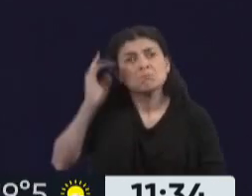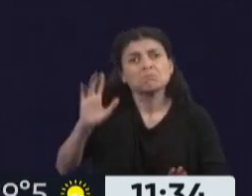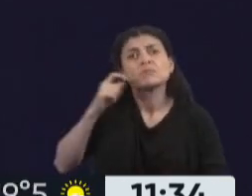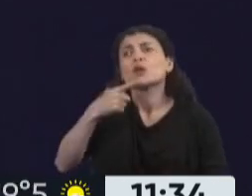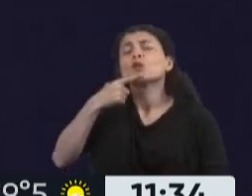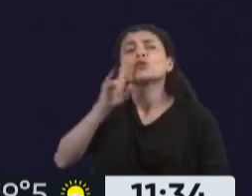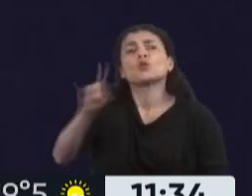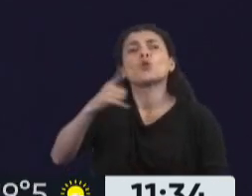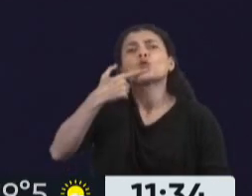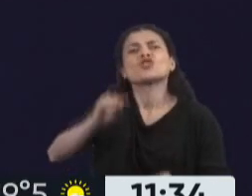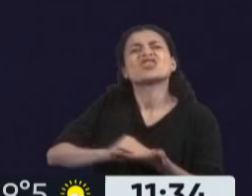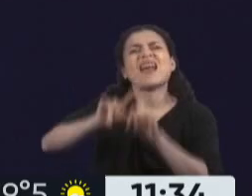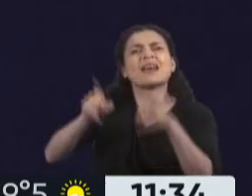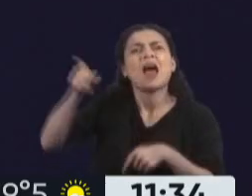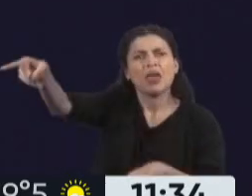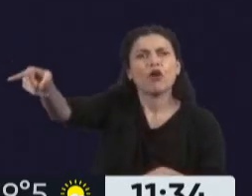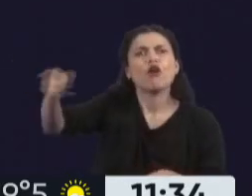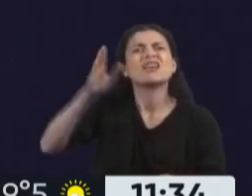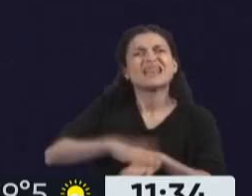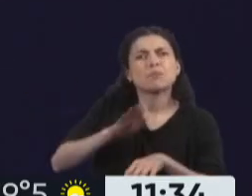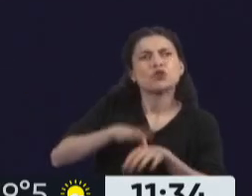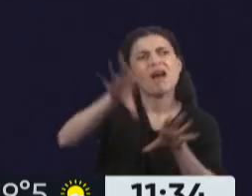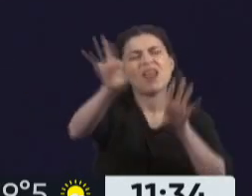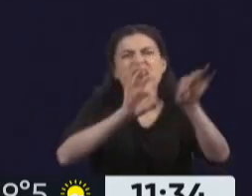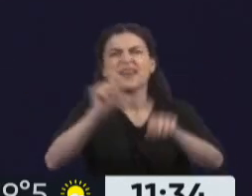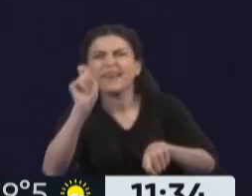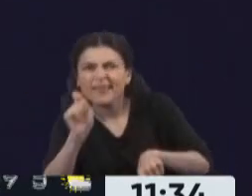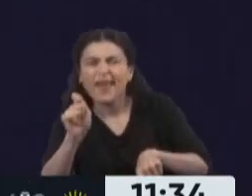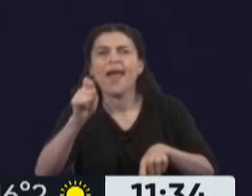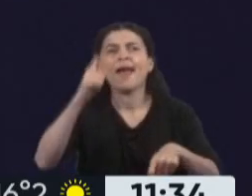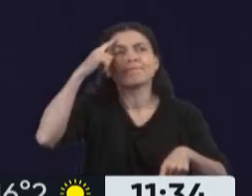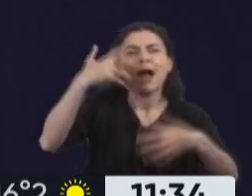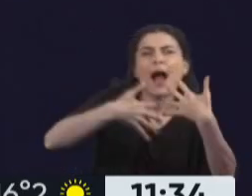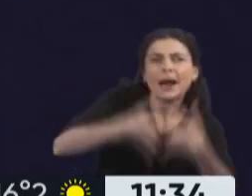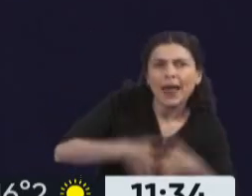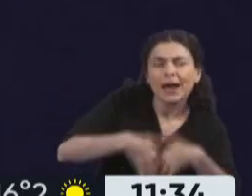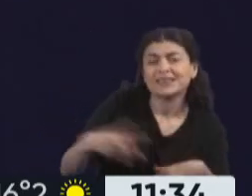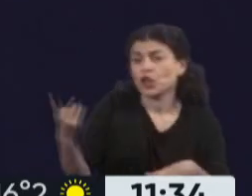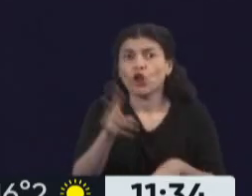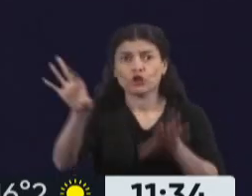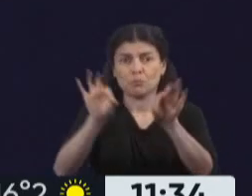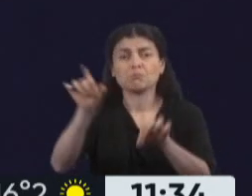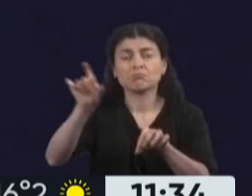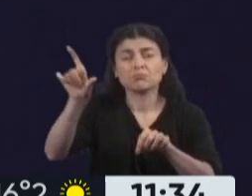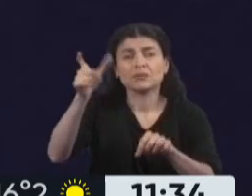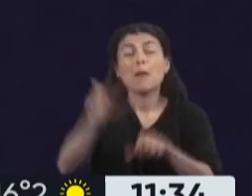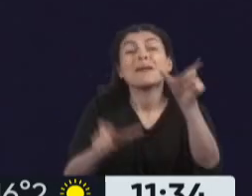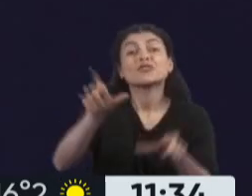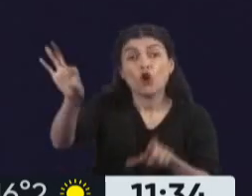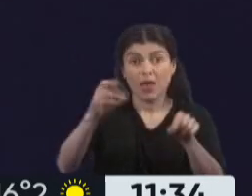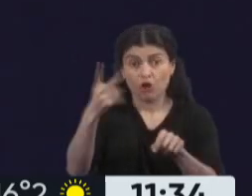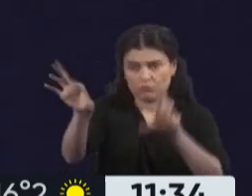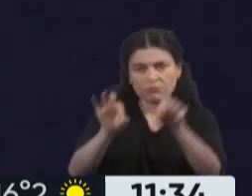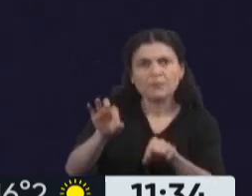Senado evaluar los requisitos de idoneidad para el cargo de ambos candidatos, uno con amplia experiencia en el